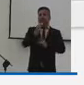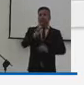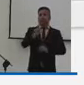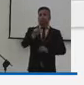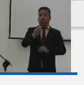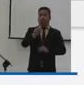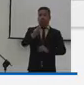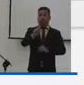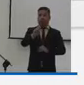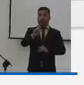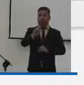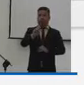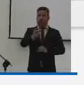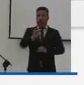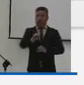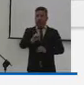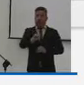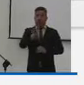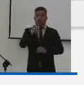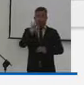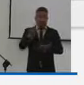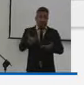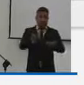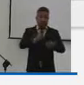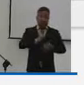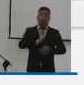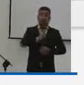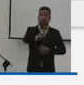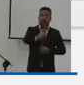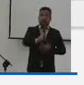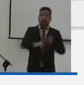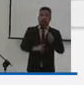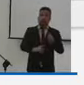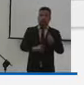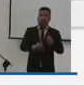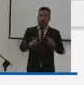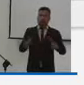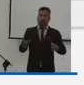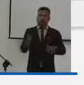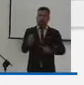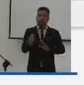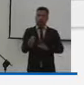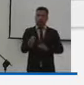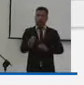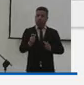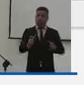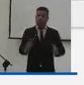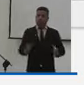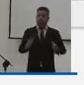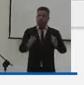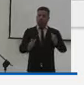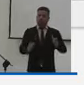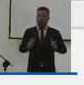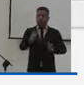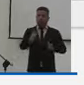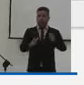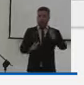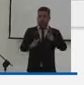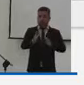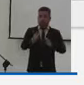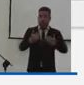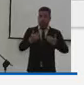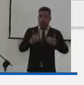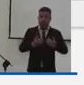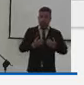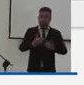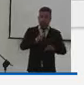doctor Óscar Darío Pérez, líder de nuestra bancada en la Cámara de Representantes y yo a